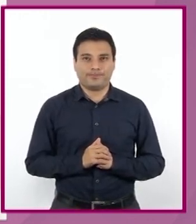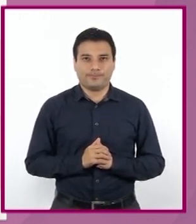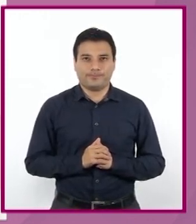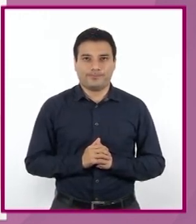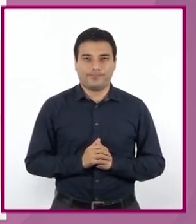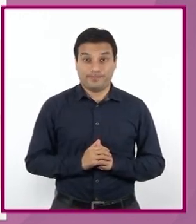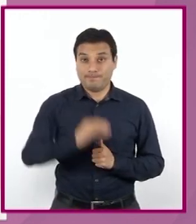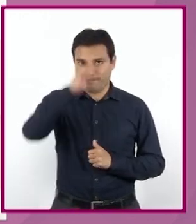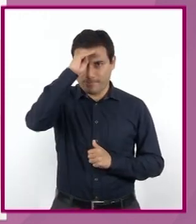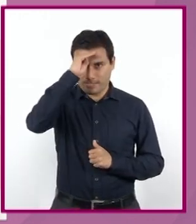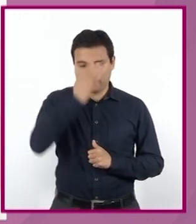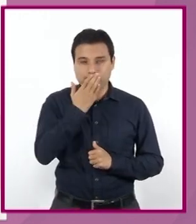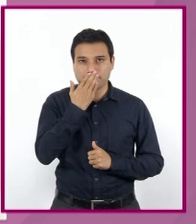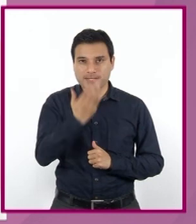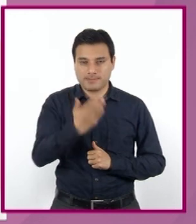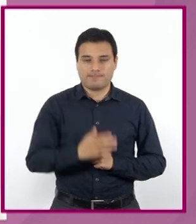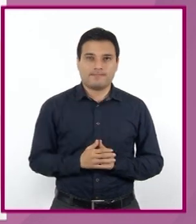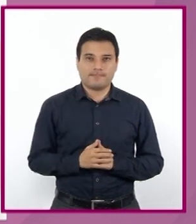Piénsenlo bien.